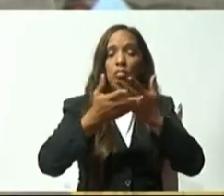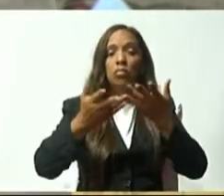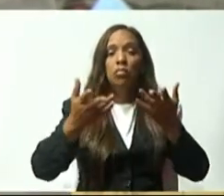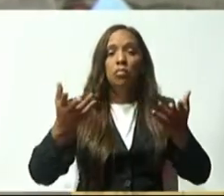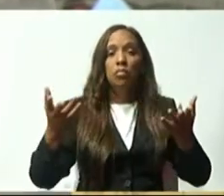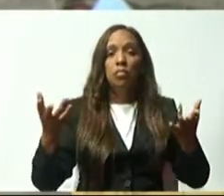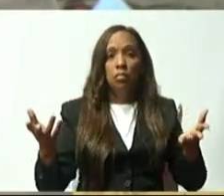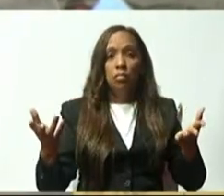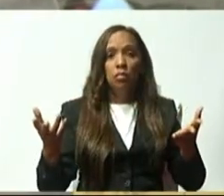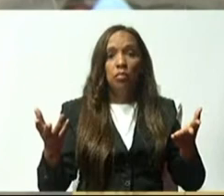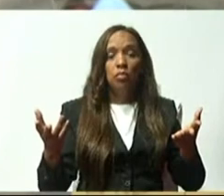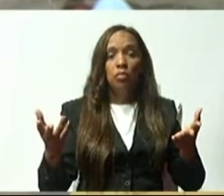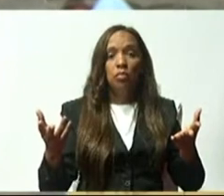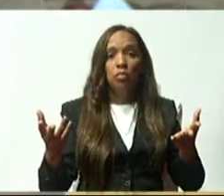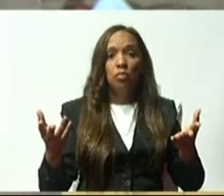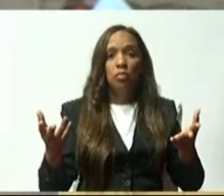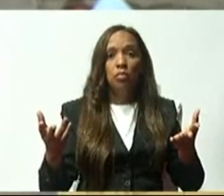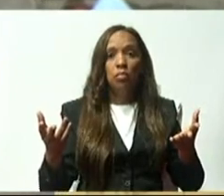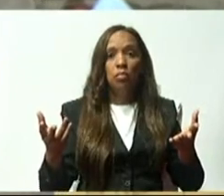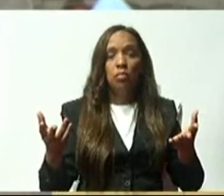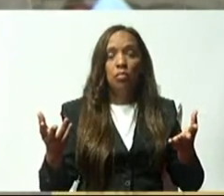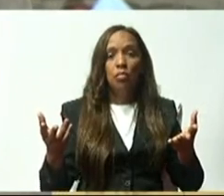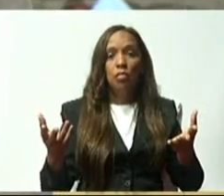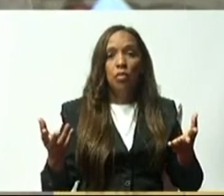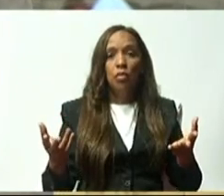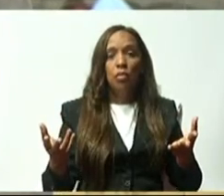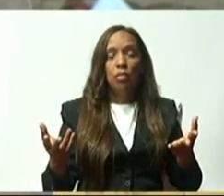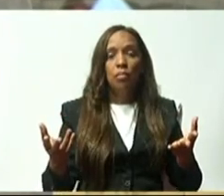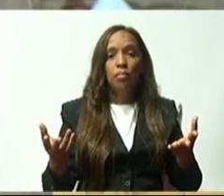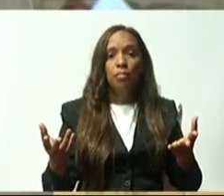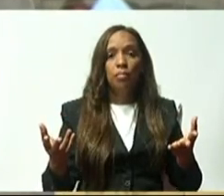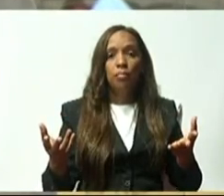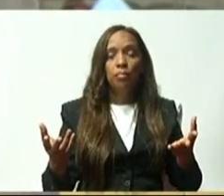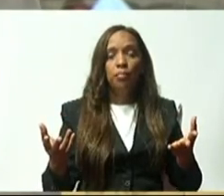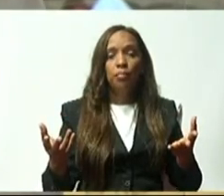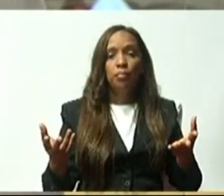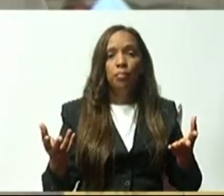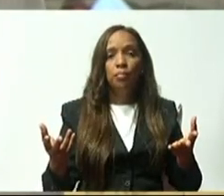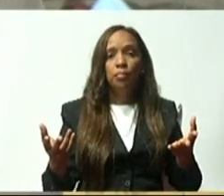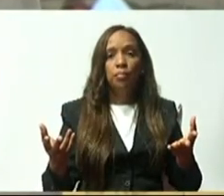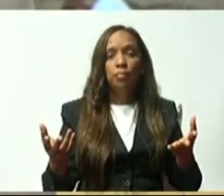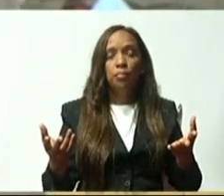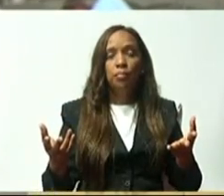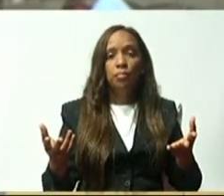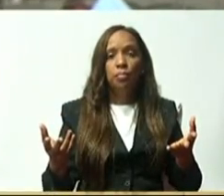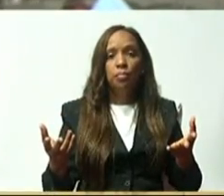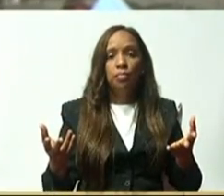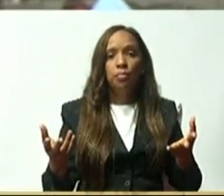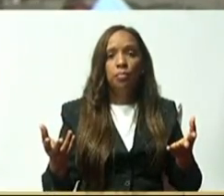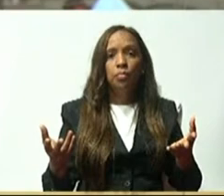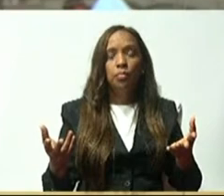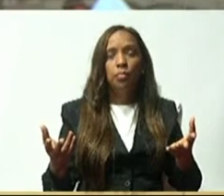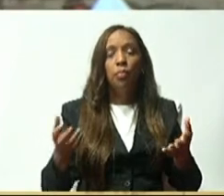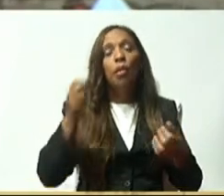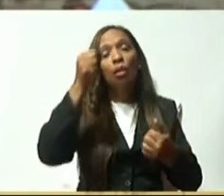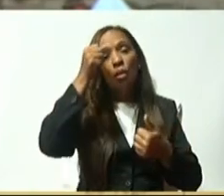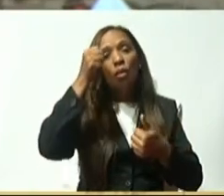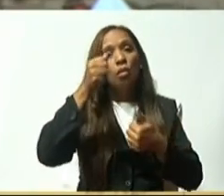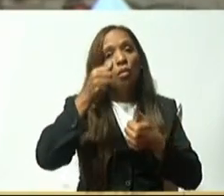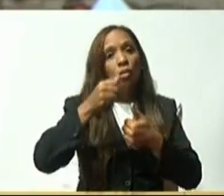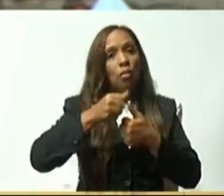porque esta no es la primera posición que yo ocupo en el tren gubernamental. En 1999, siendo muy